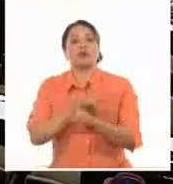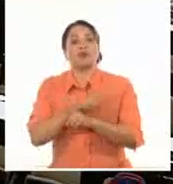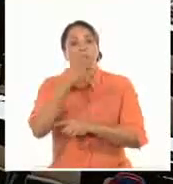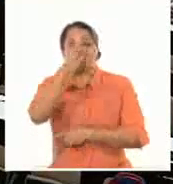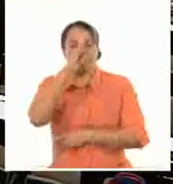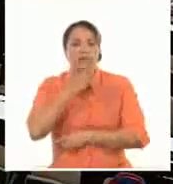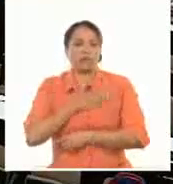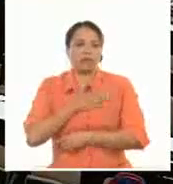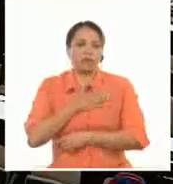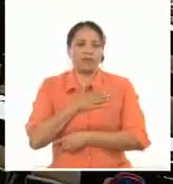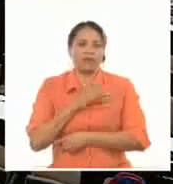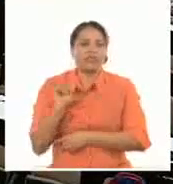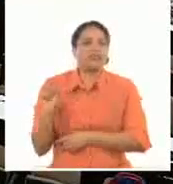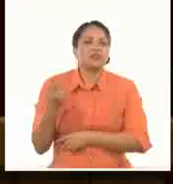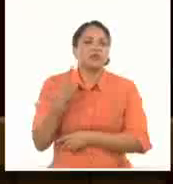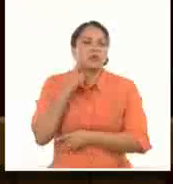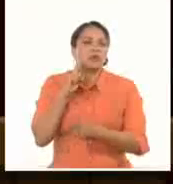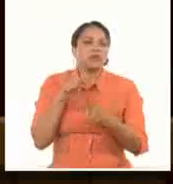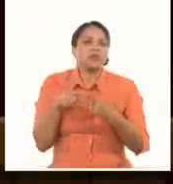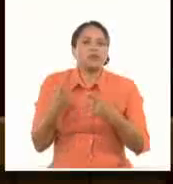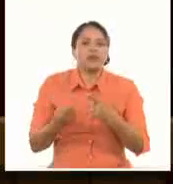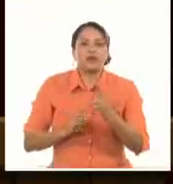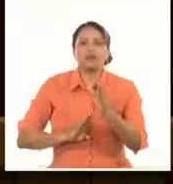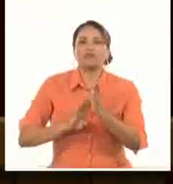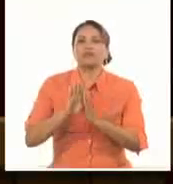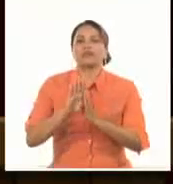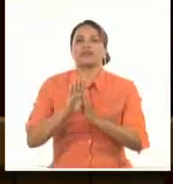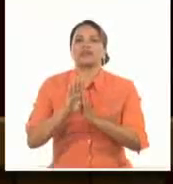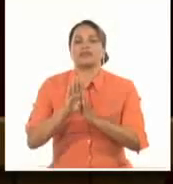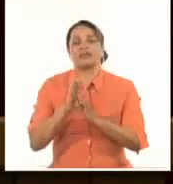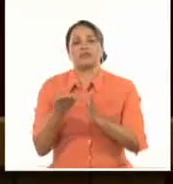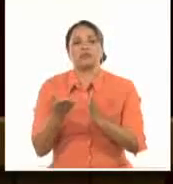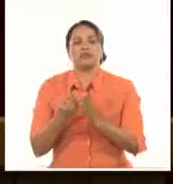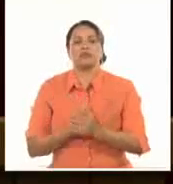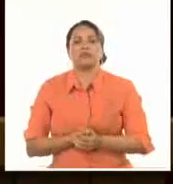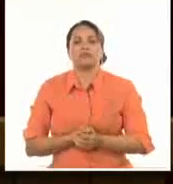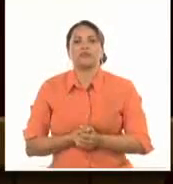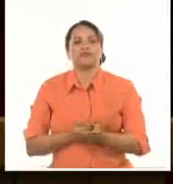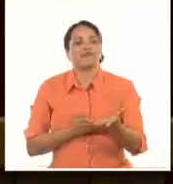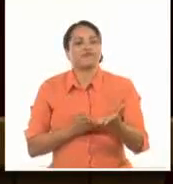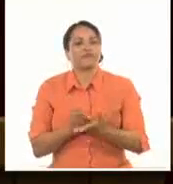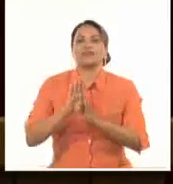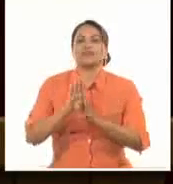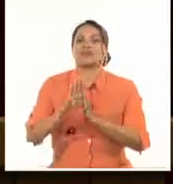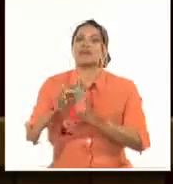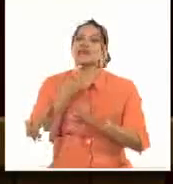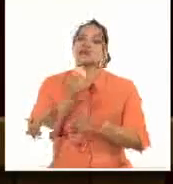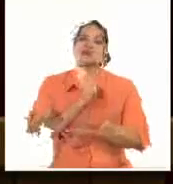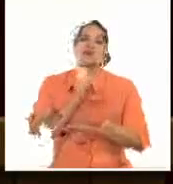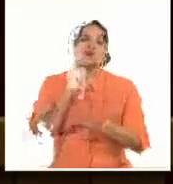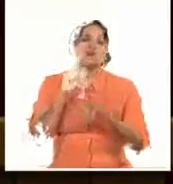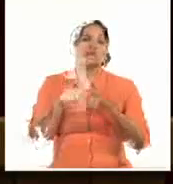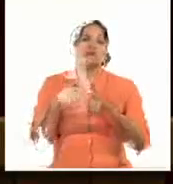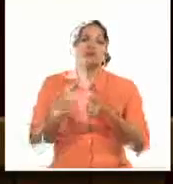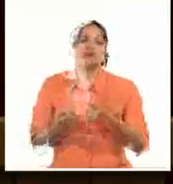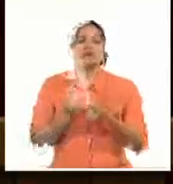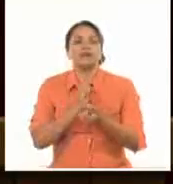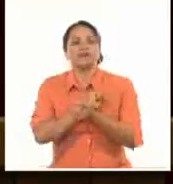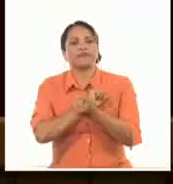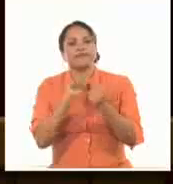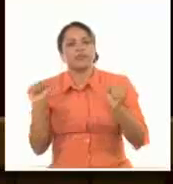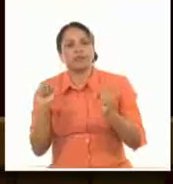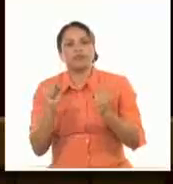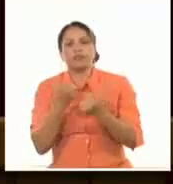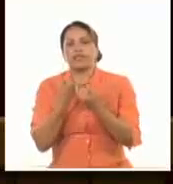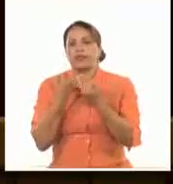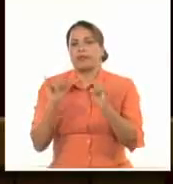país que solo aspira a superar los lastres del subdesarrollo, manteniendo su independencia, su soberanía y relaciones